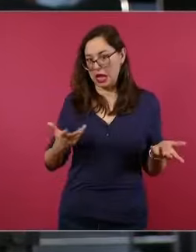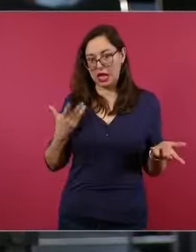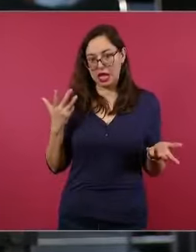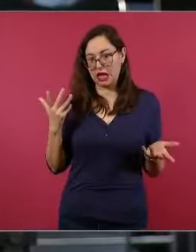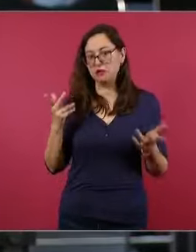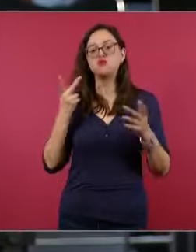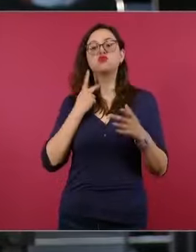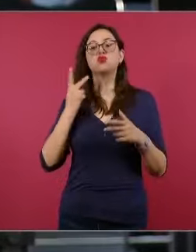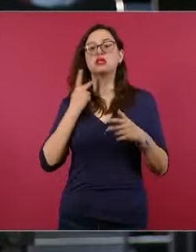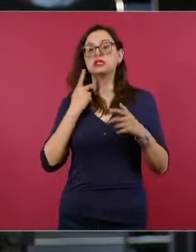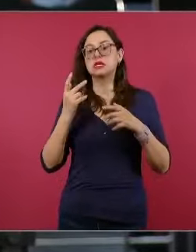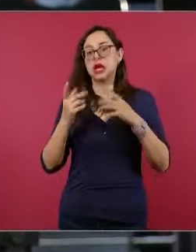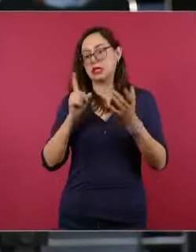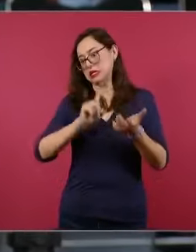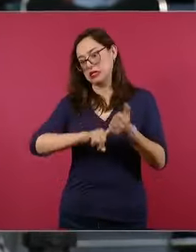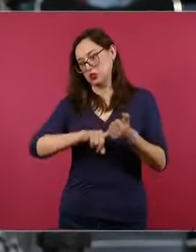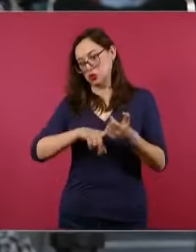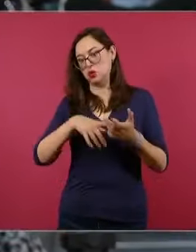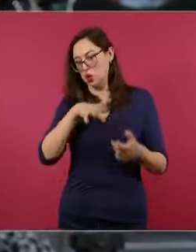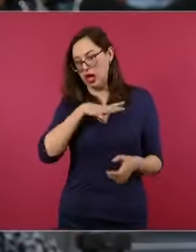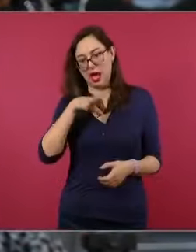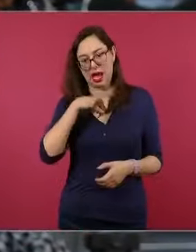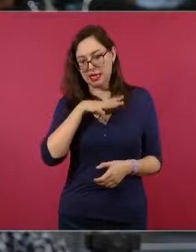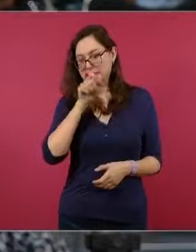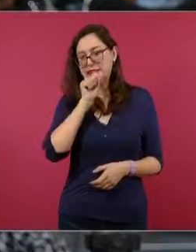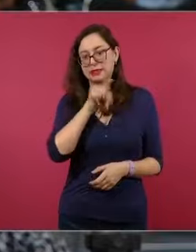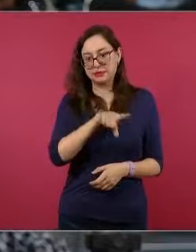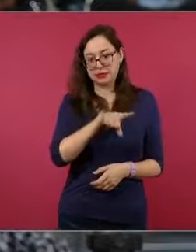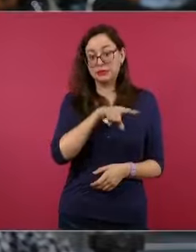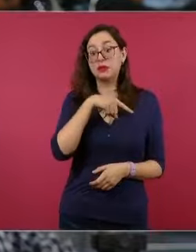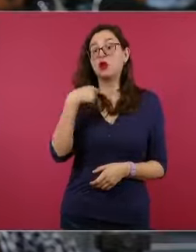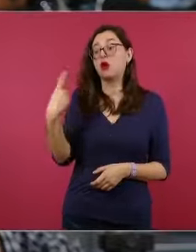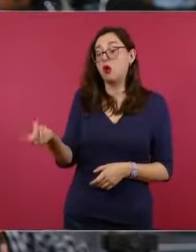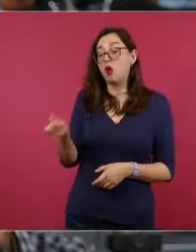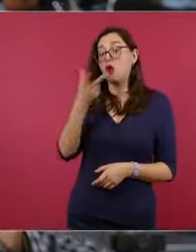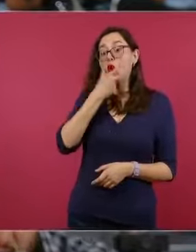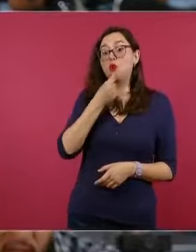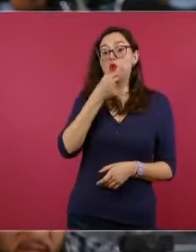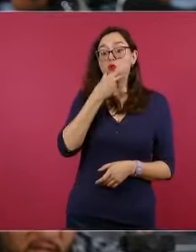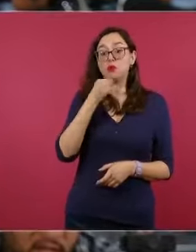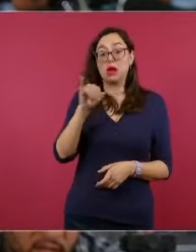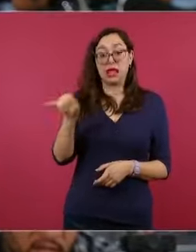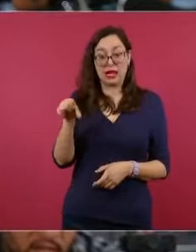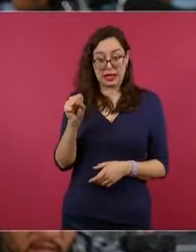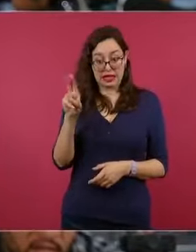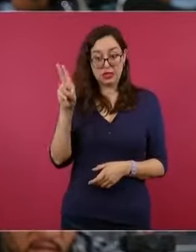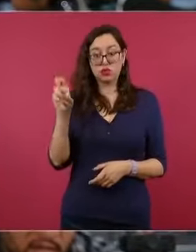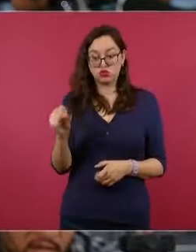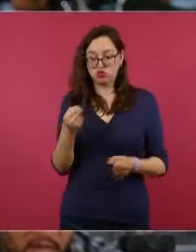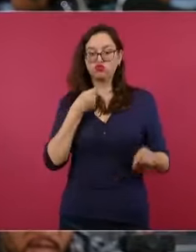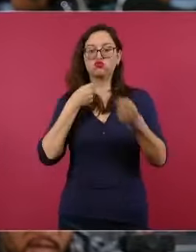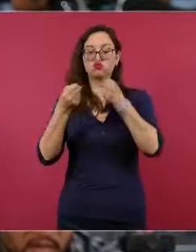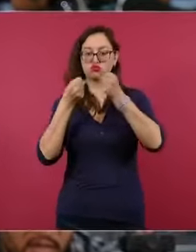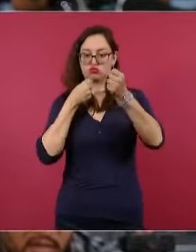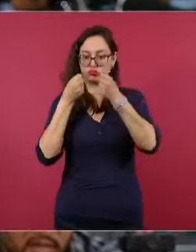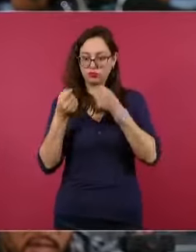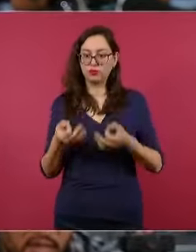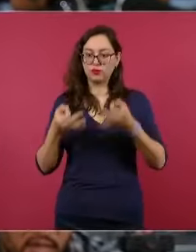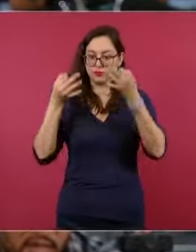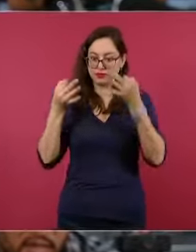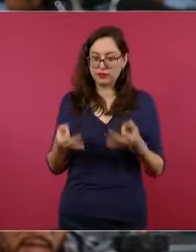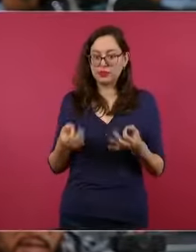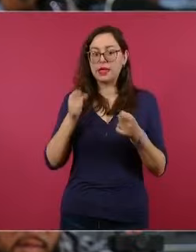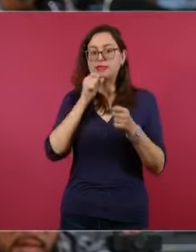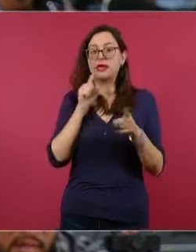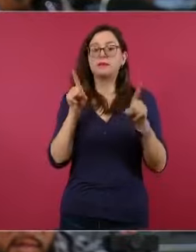la propaganda política también Bueno pero Jesús es un reportero de Sonora reconocido que saca con Silver mesa